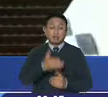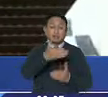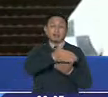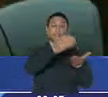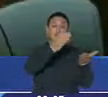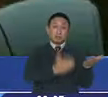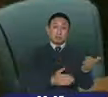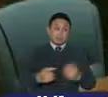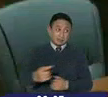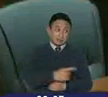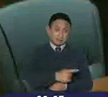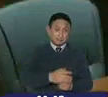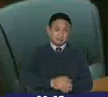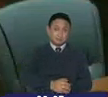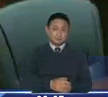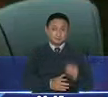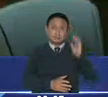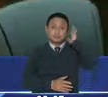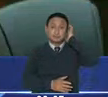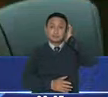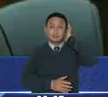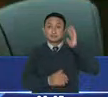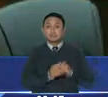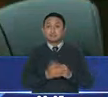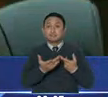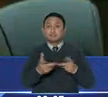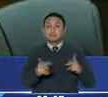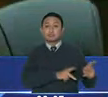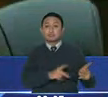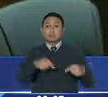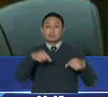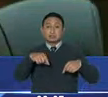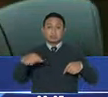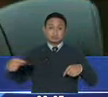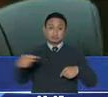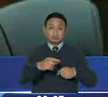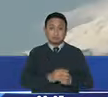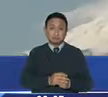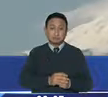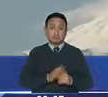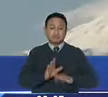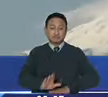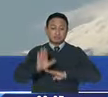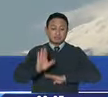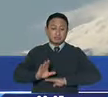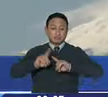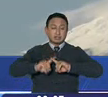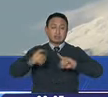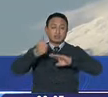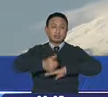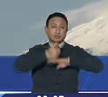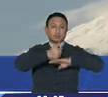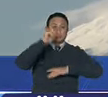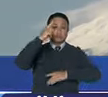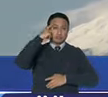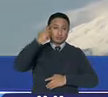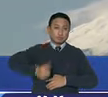imagínense. En torno a eso se opinó que en el plan de contingencia a elaborarse deben comprometerse las distintas instituciones de